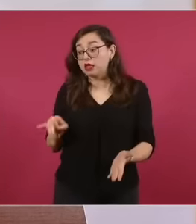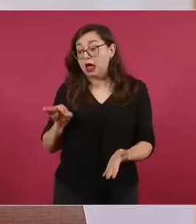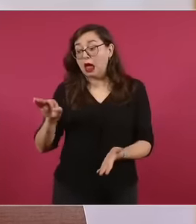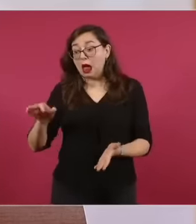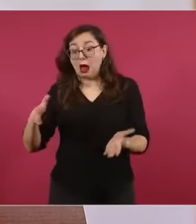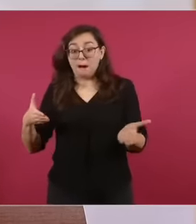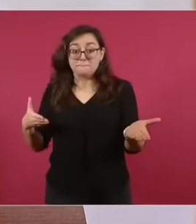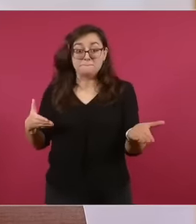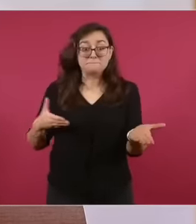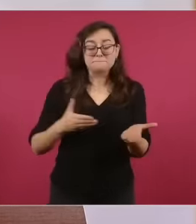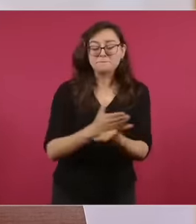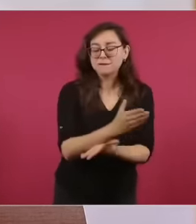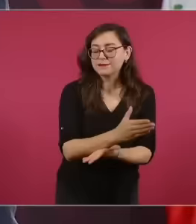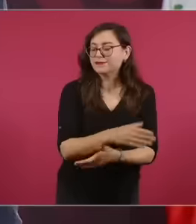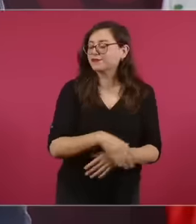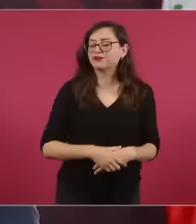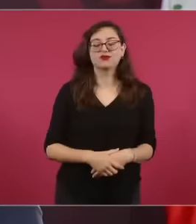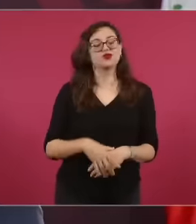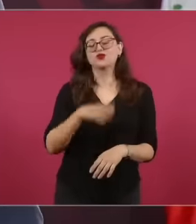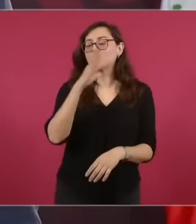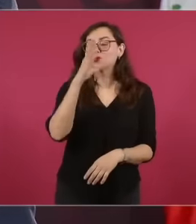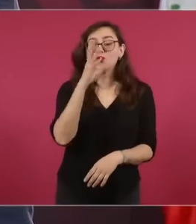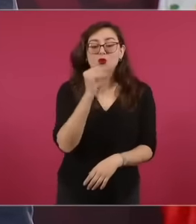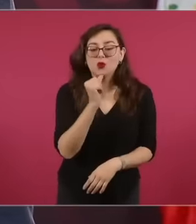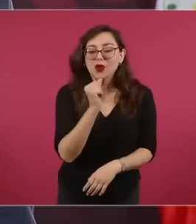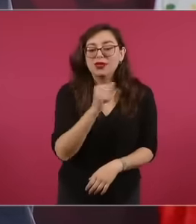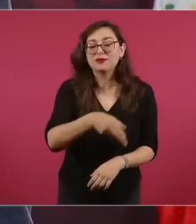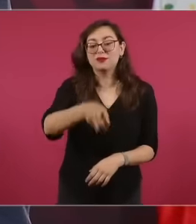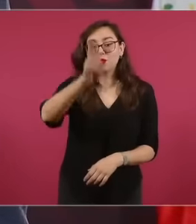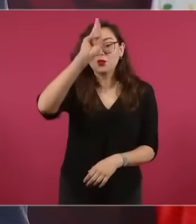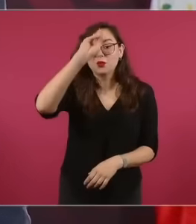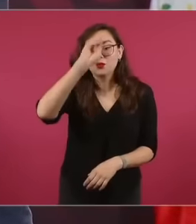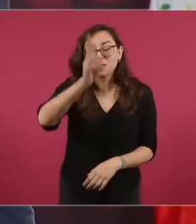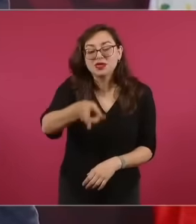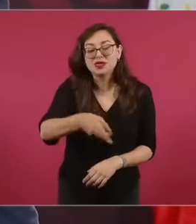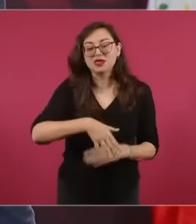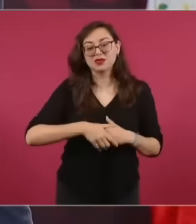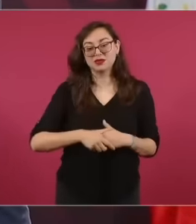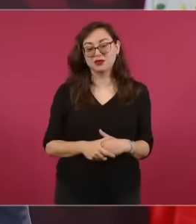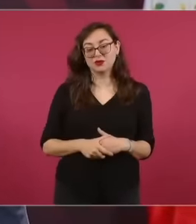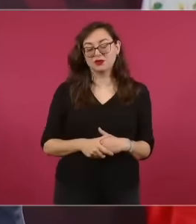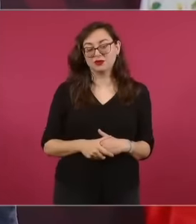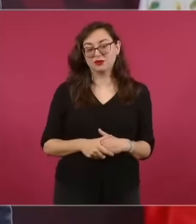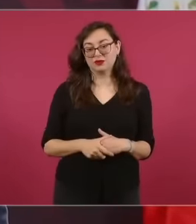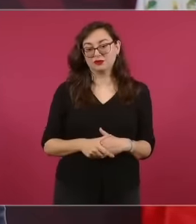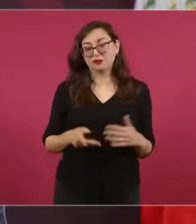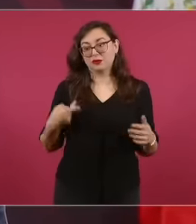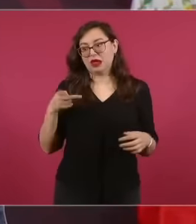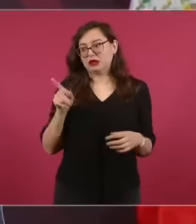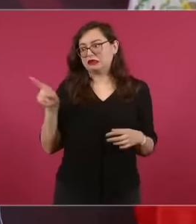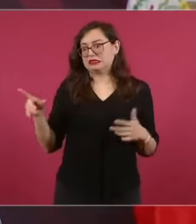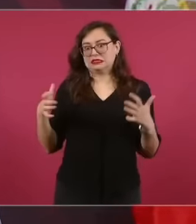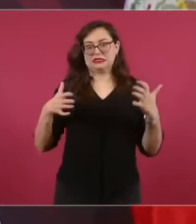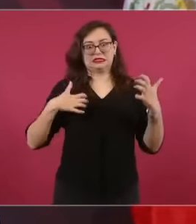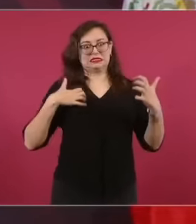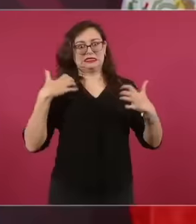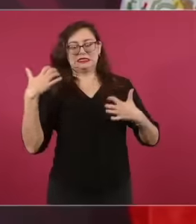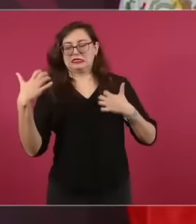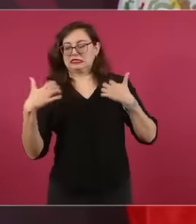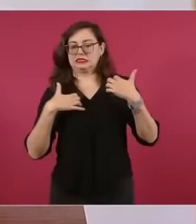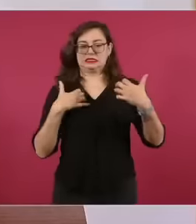una juez va a detener, con qué fundamento legal